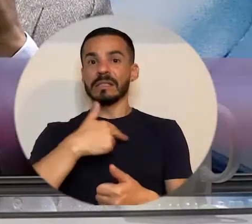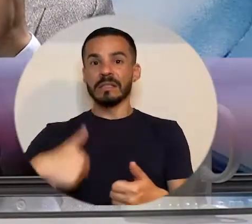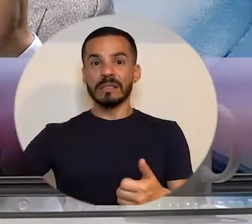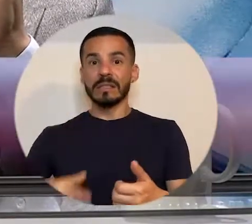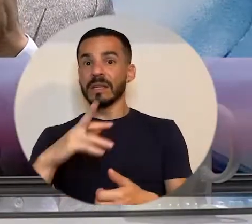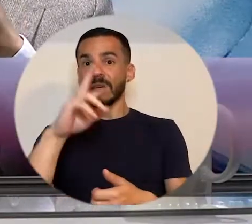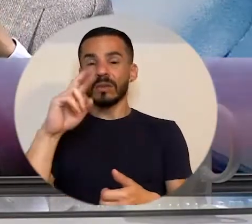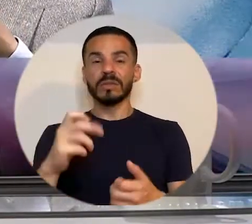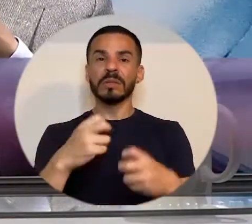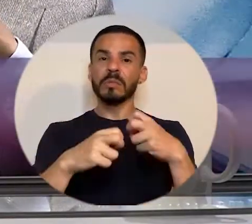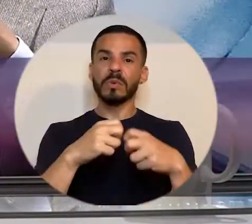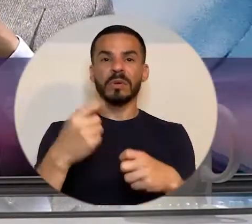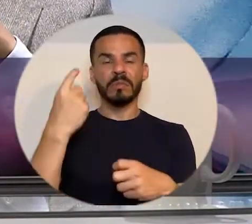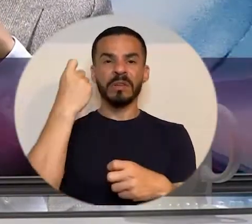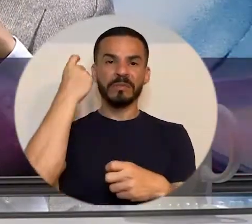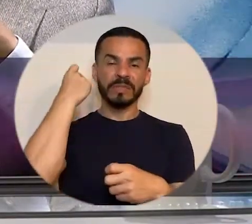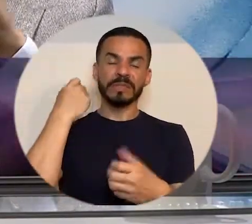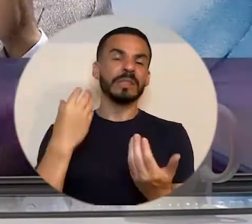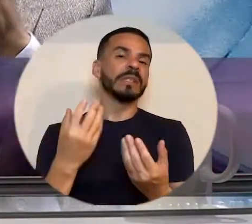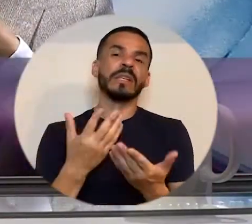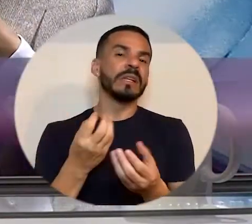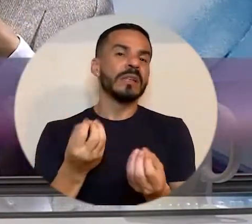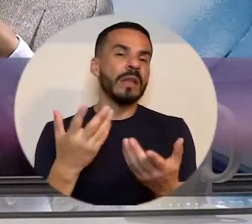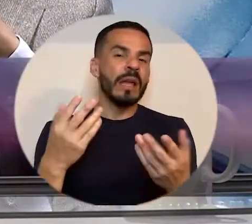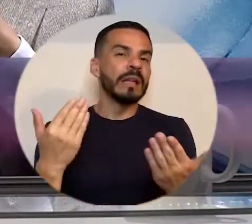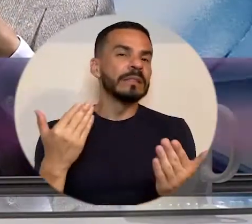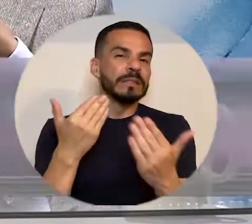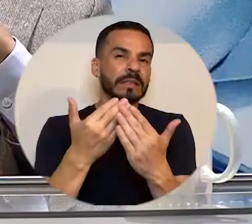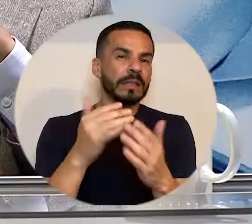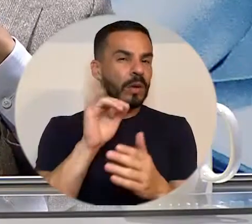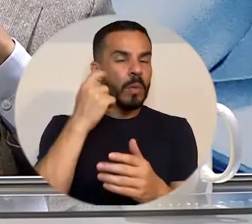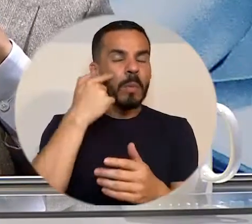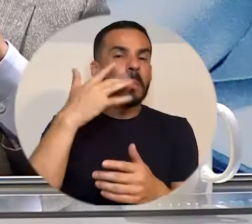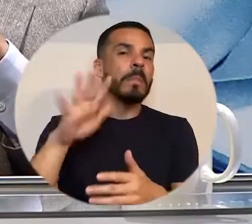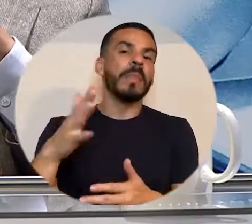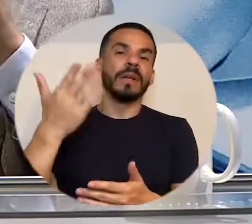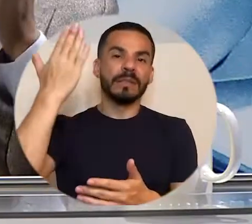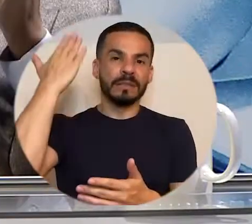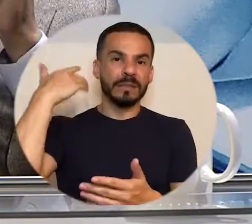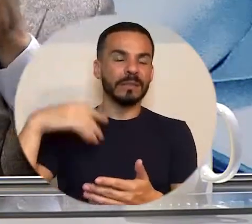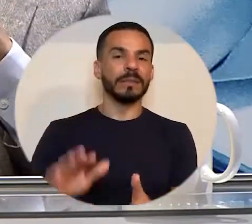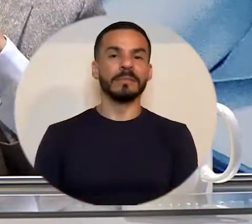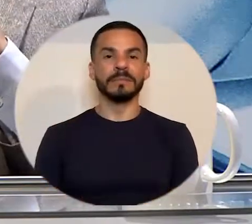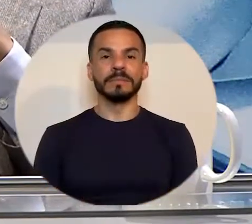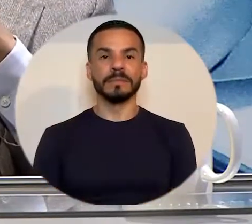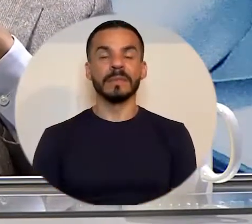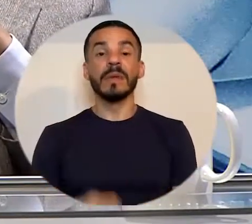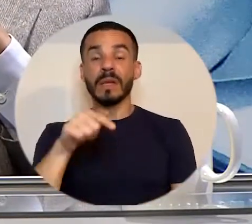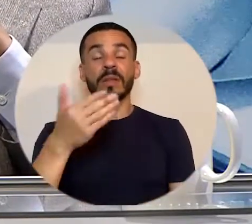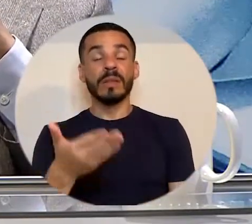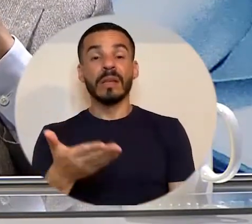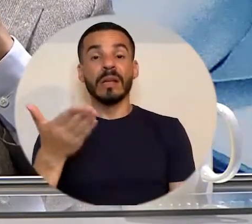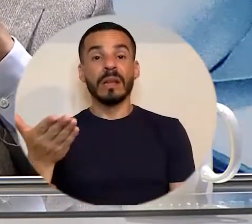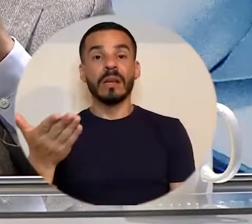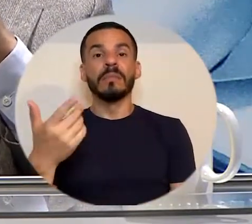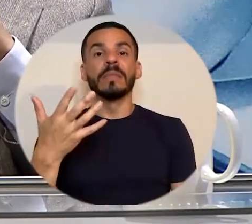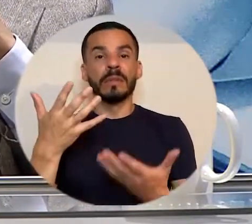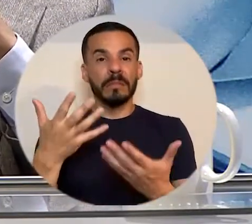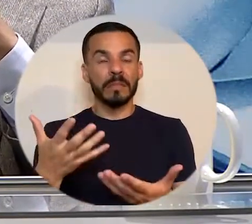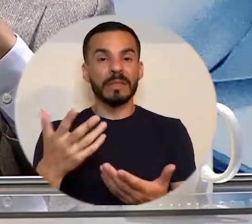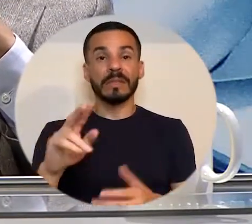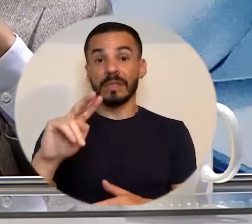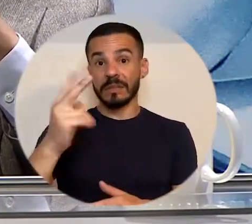China y Costa Rica han tenido sus problemas en los últimos años, ya no somos tan cercanos como parecía hace algún tiempo, pero es un